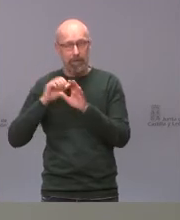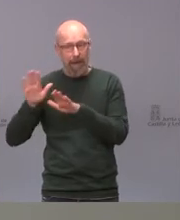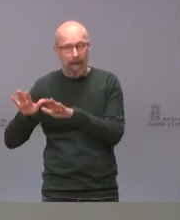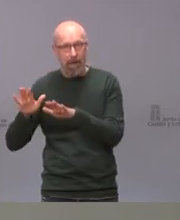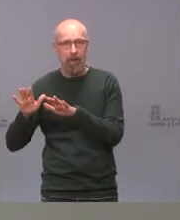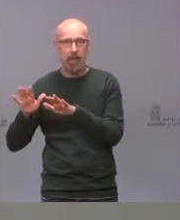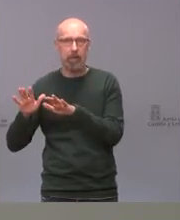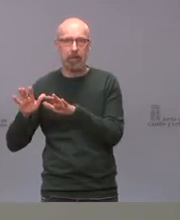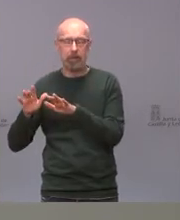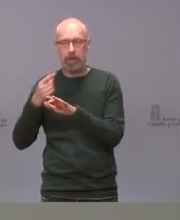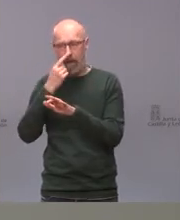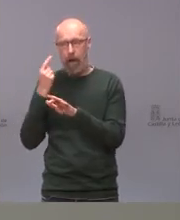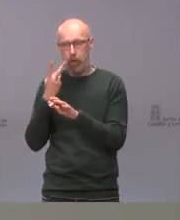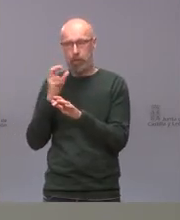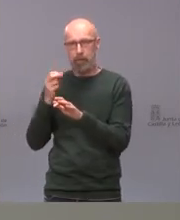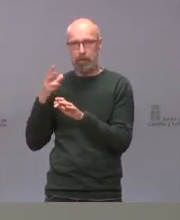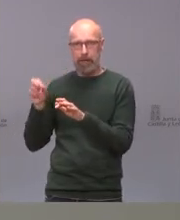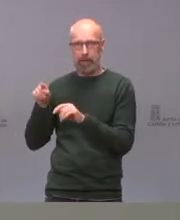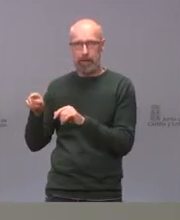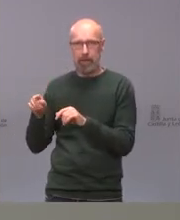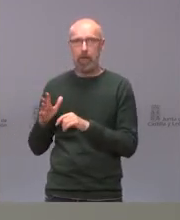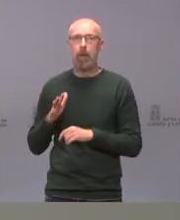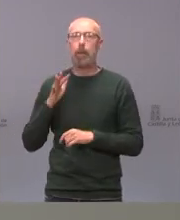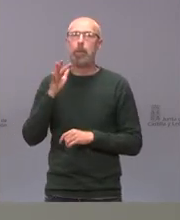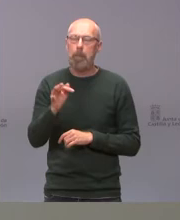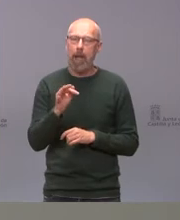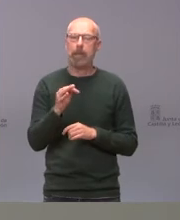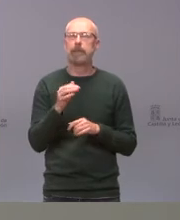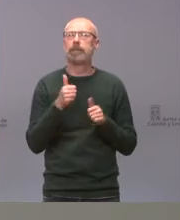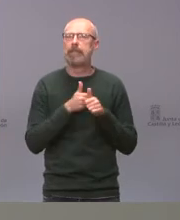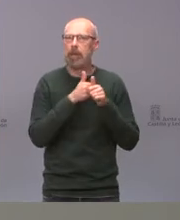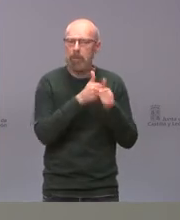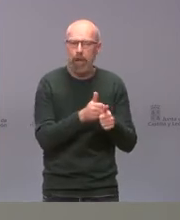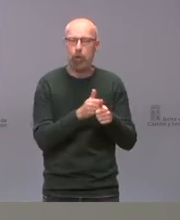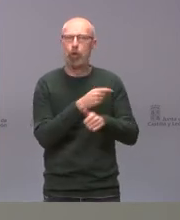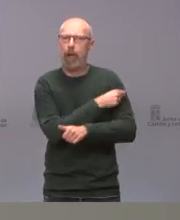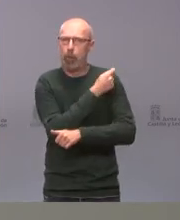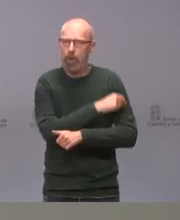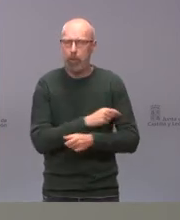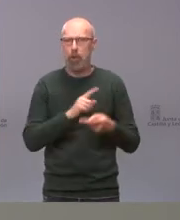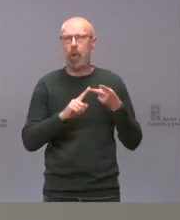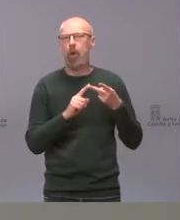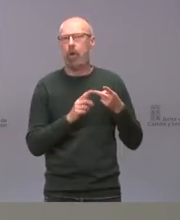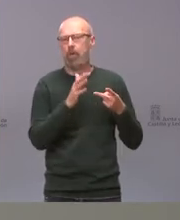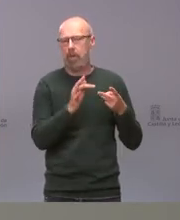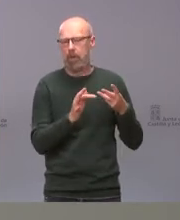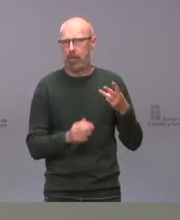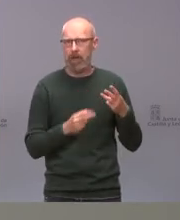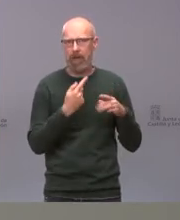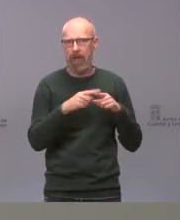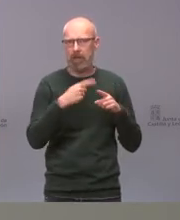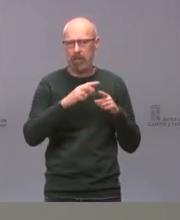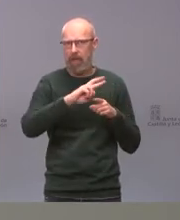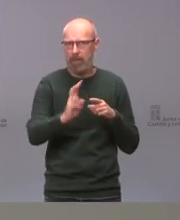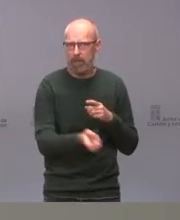en 2020. Y a esto habría que añadir el rastreo, la vacunación posterior y todas las actividades en